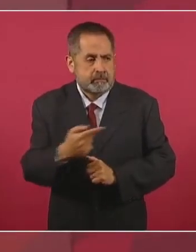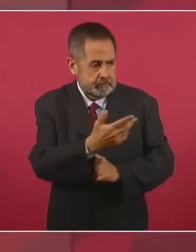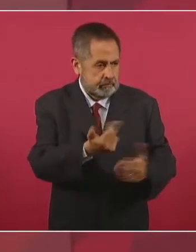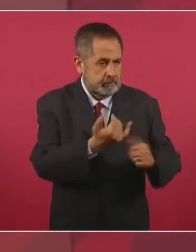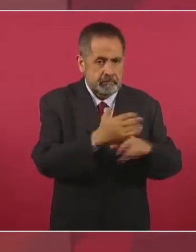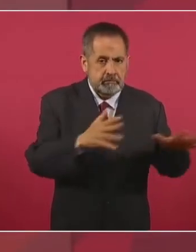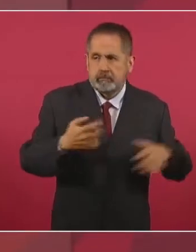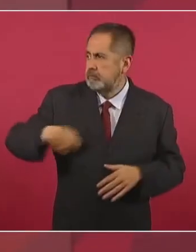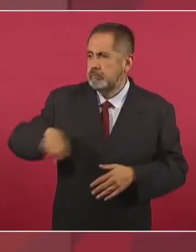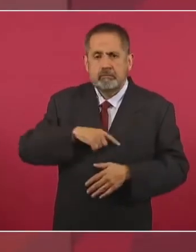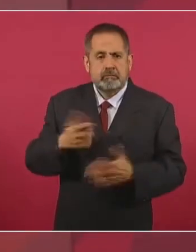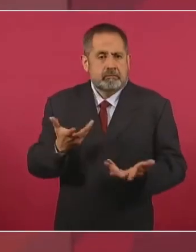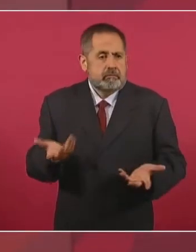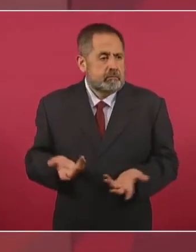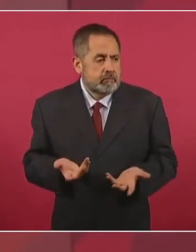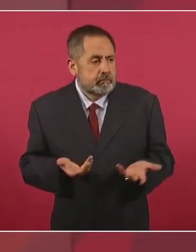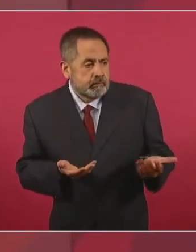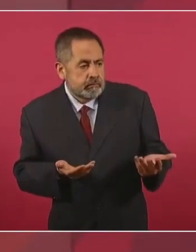¿Qué vamos a hacer?